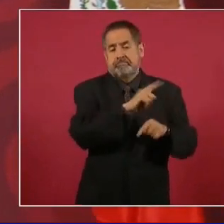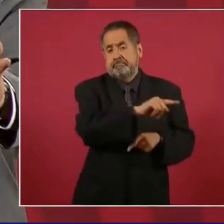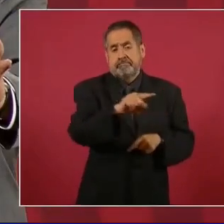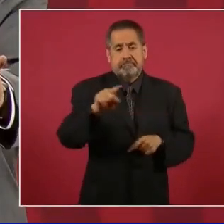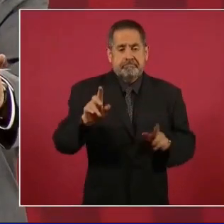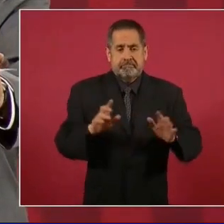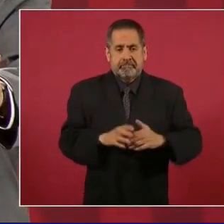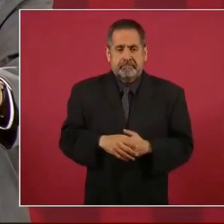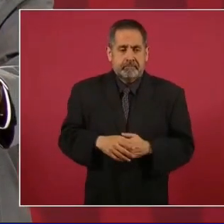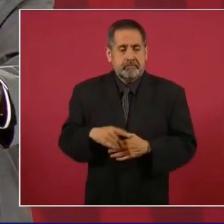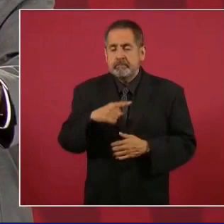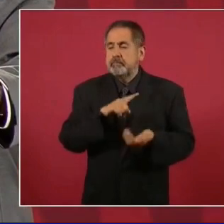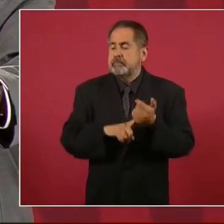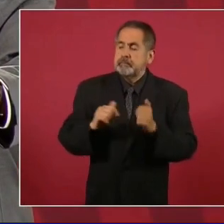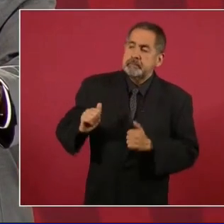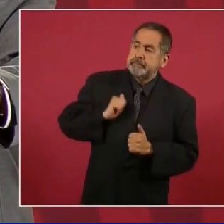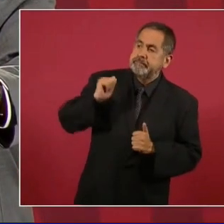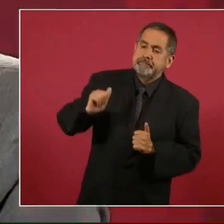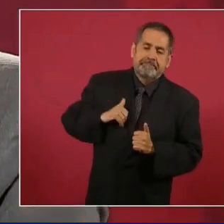o sacan provecho